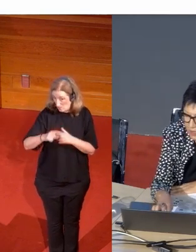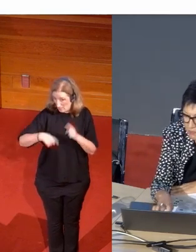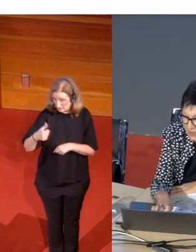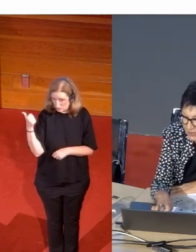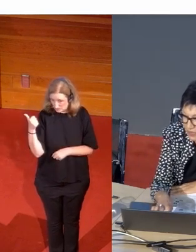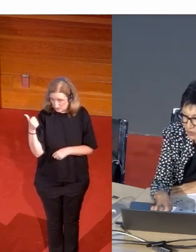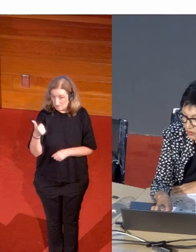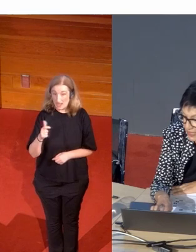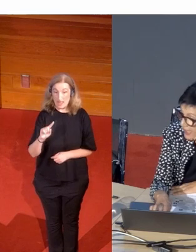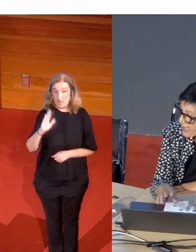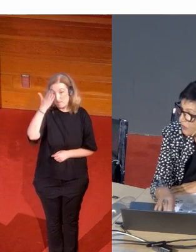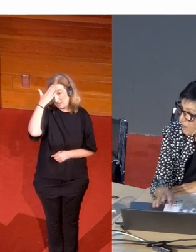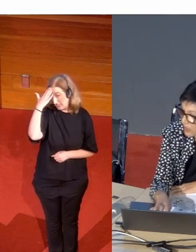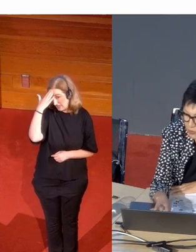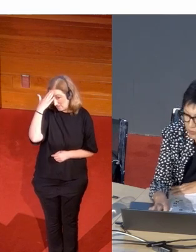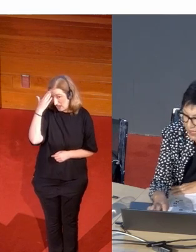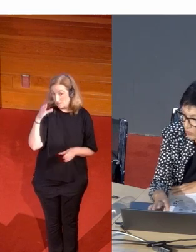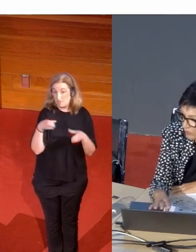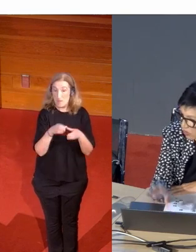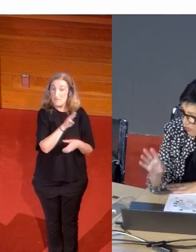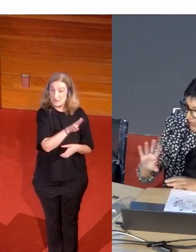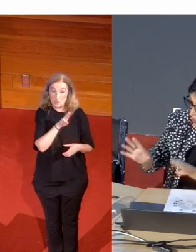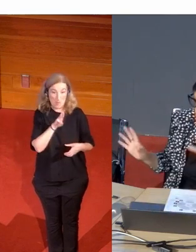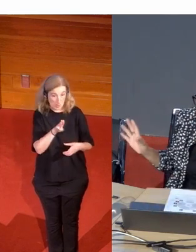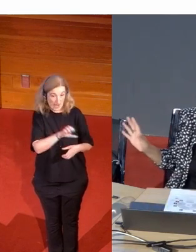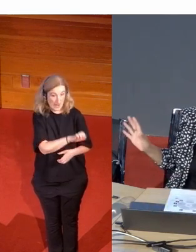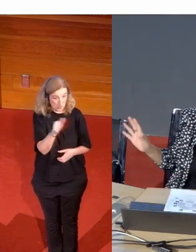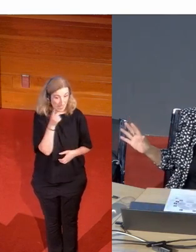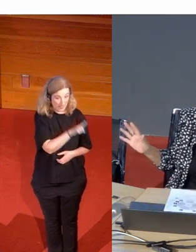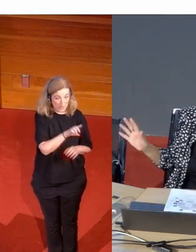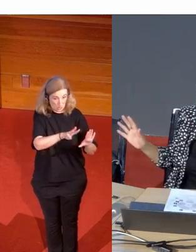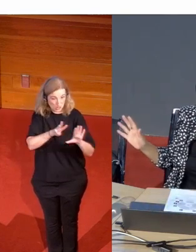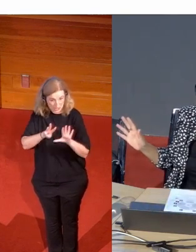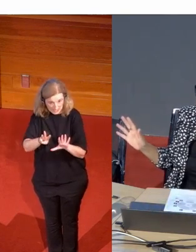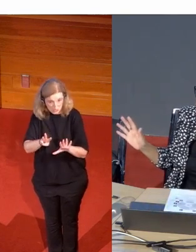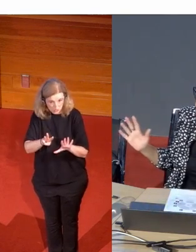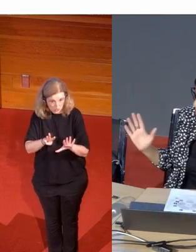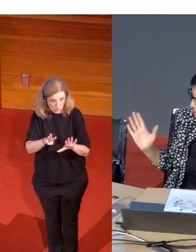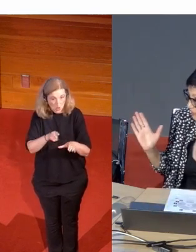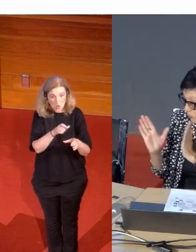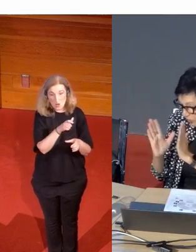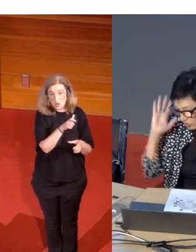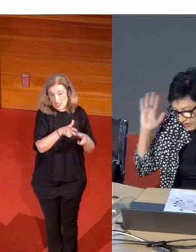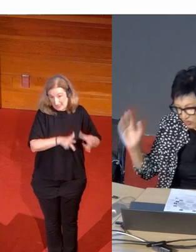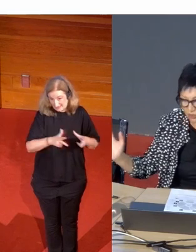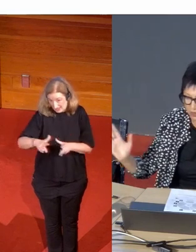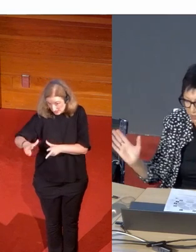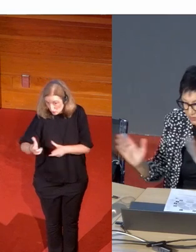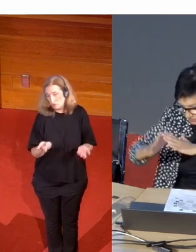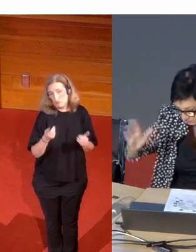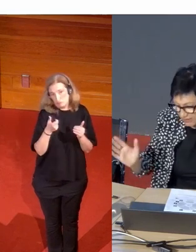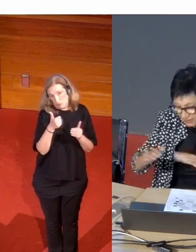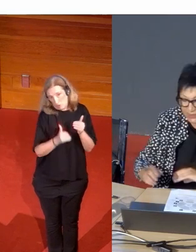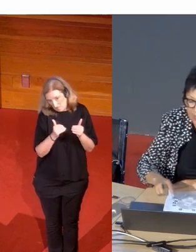principal partido sigue siendo el partido popular europeo con 188 escaños un poquito menos